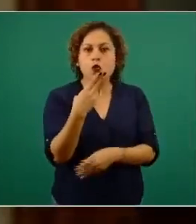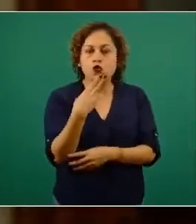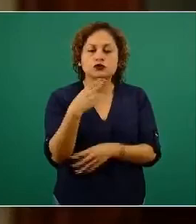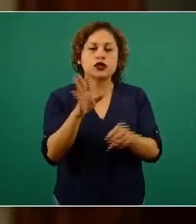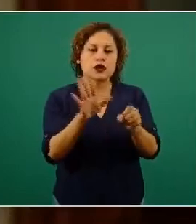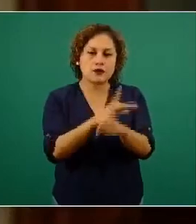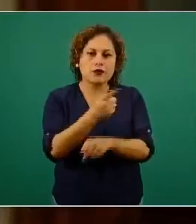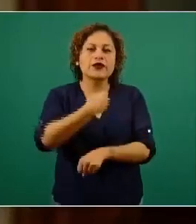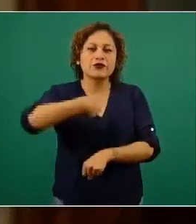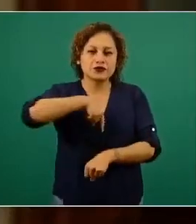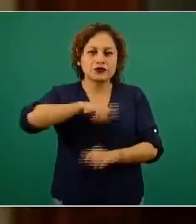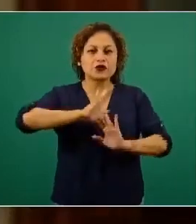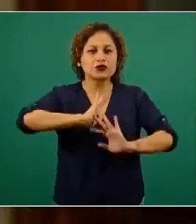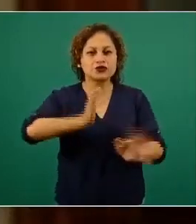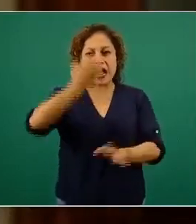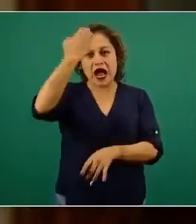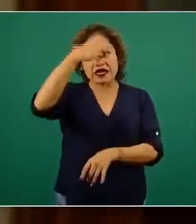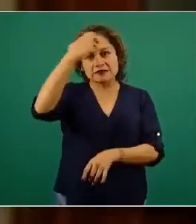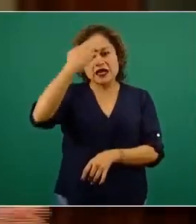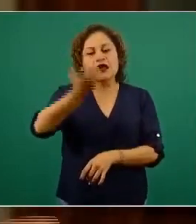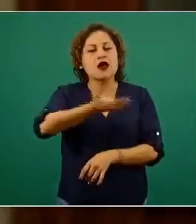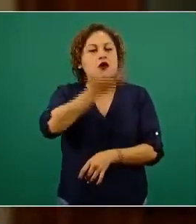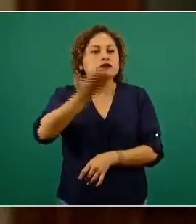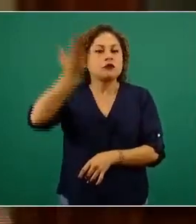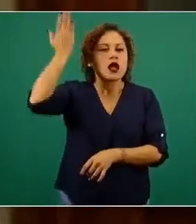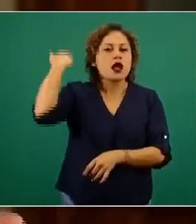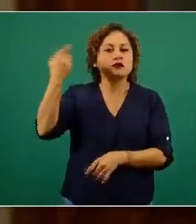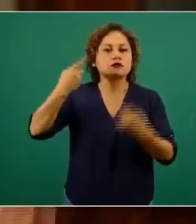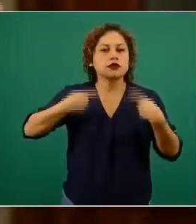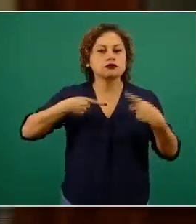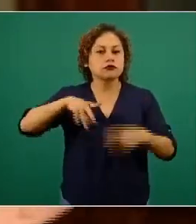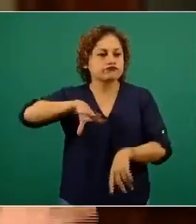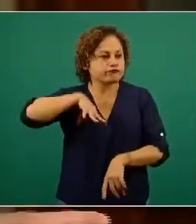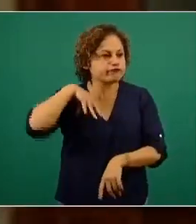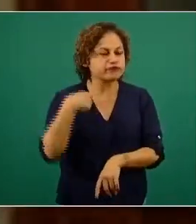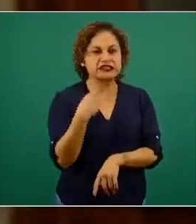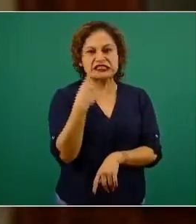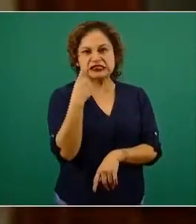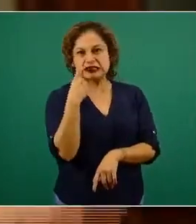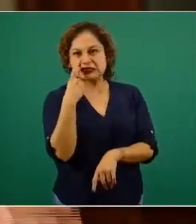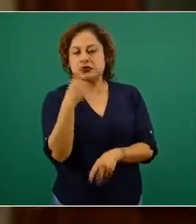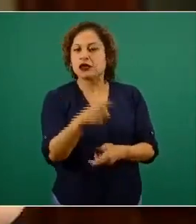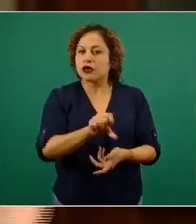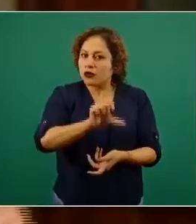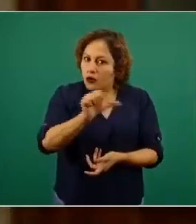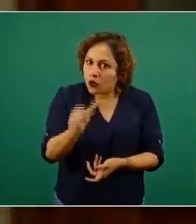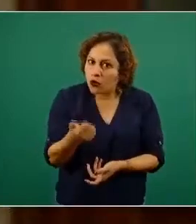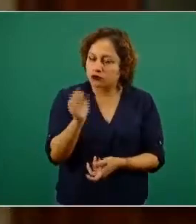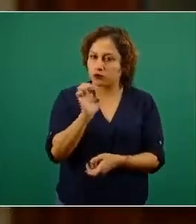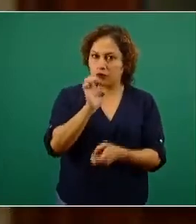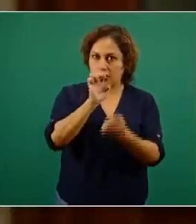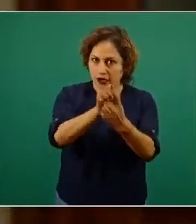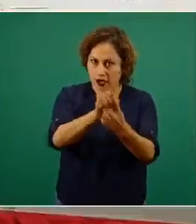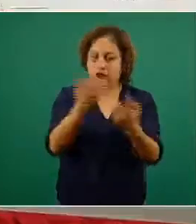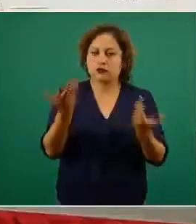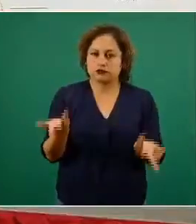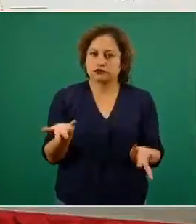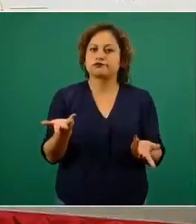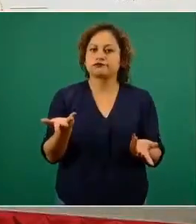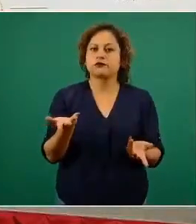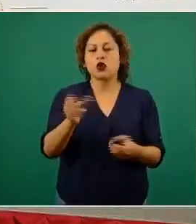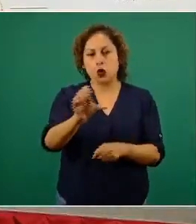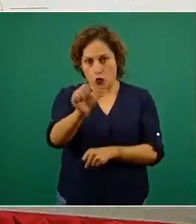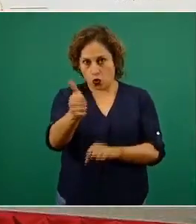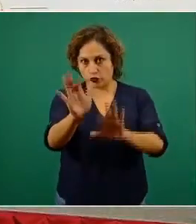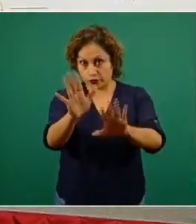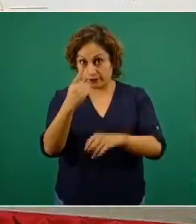la gente, que eso es lo peor, hay ese punto. El otro punto, de una vez le voy a plantear así rapidísimo. Usted